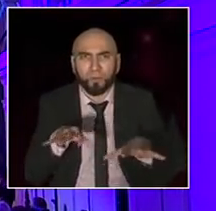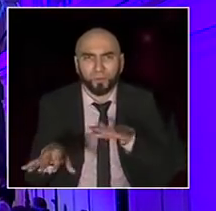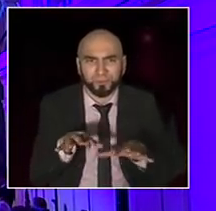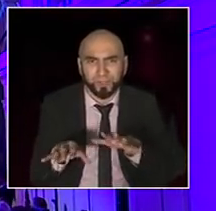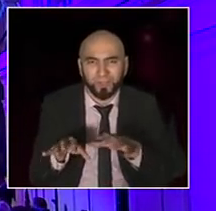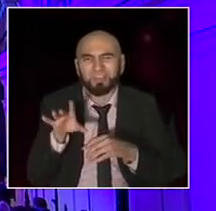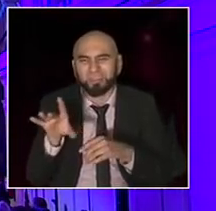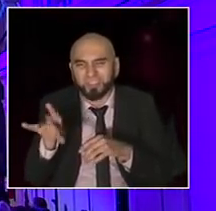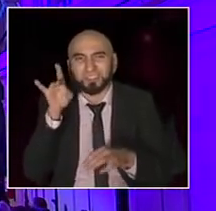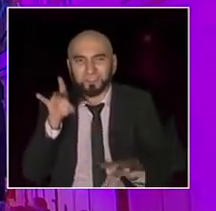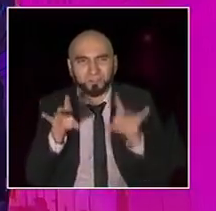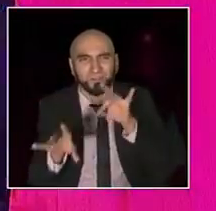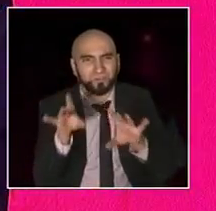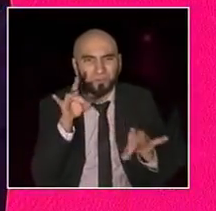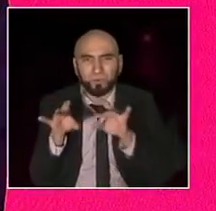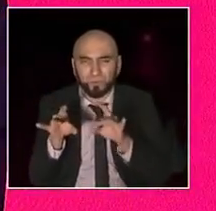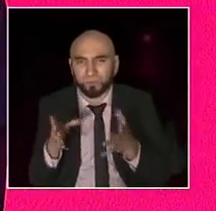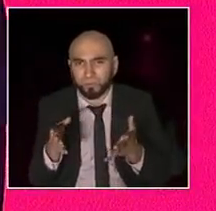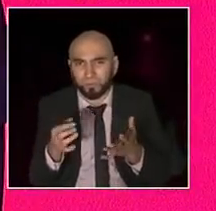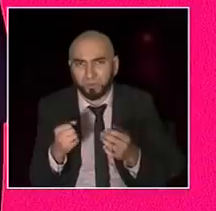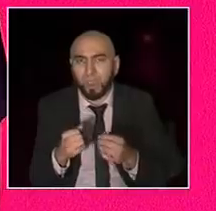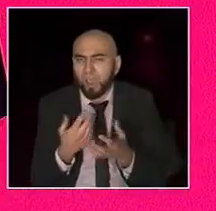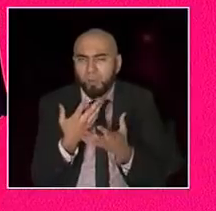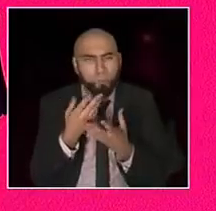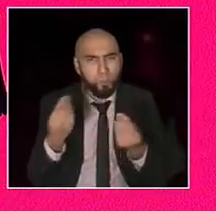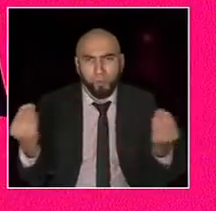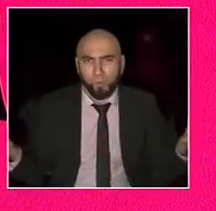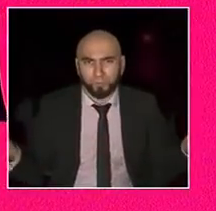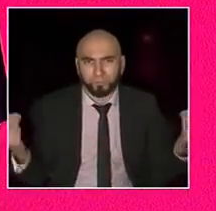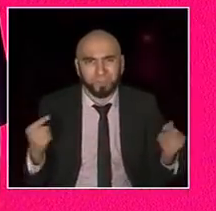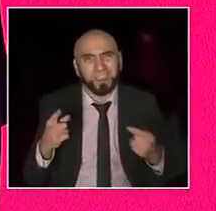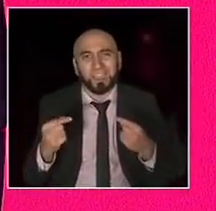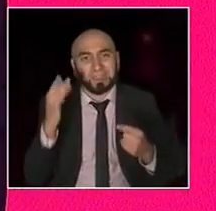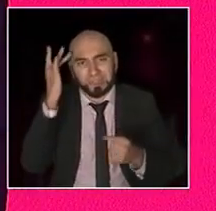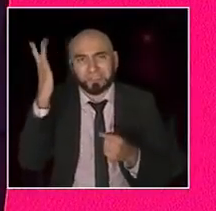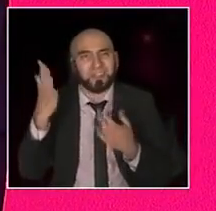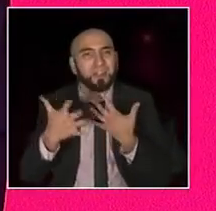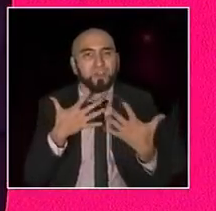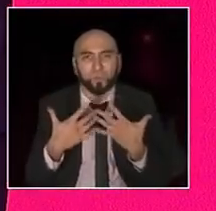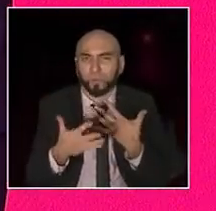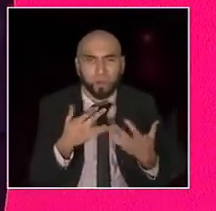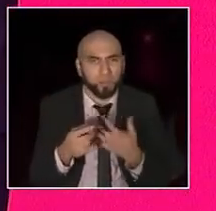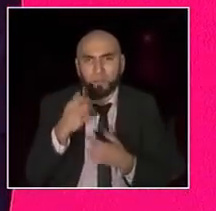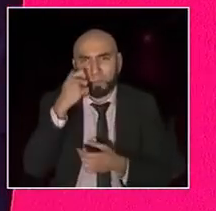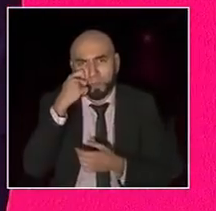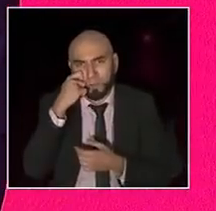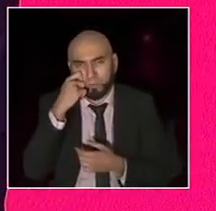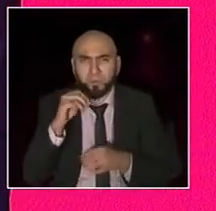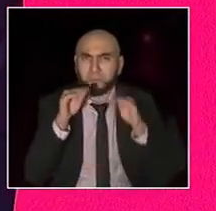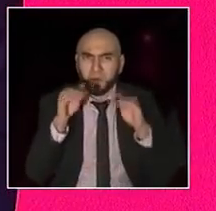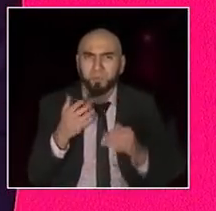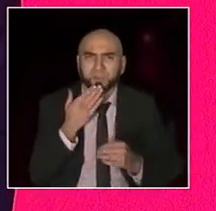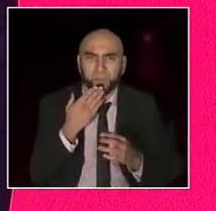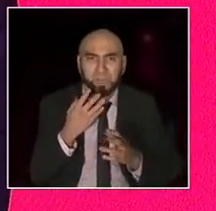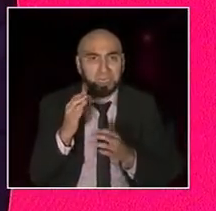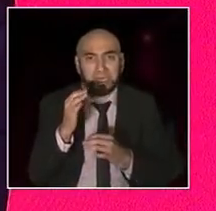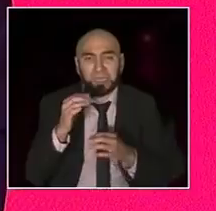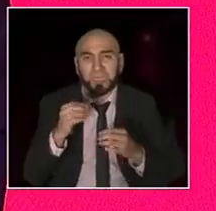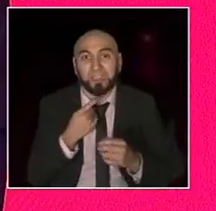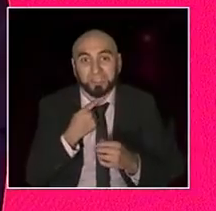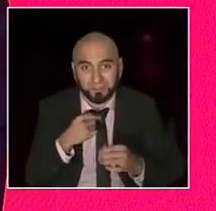millones de decisiones que se van tomando en base a esa inteligencia natural del ser humano. Lo mismo pasa con el Internet de las cosas, en